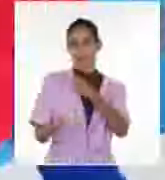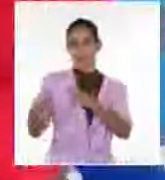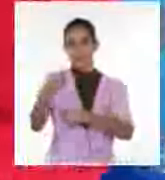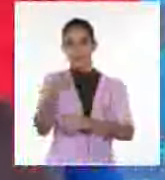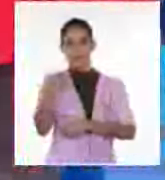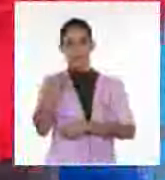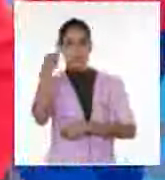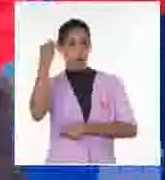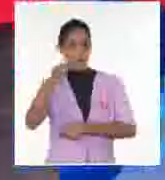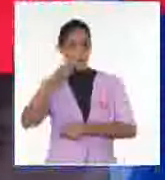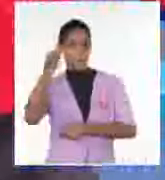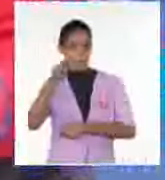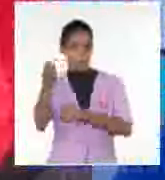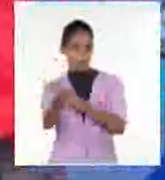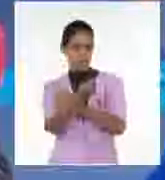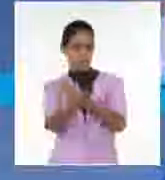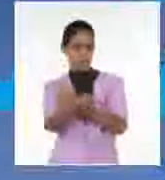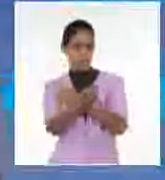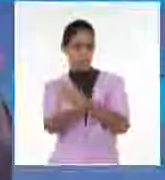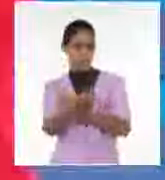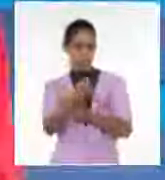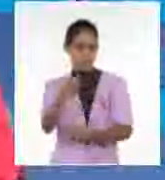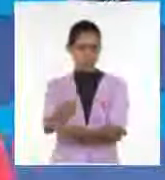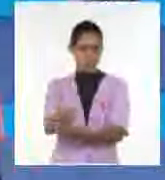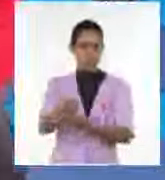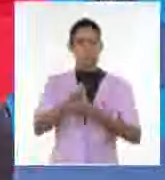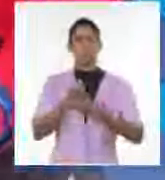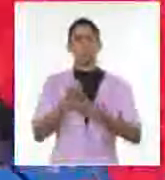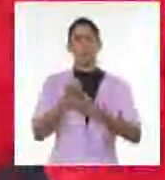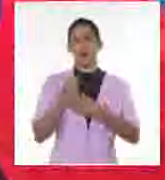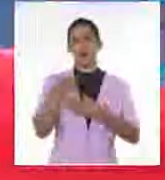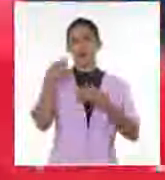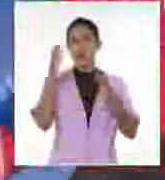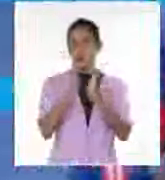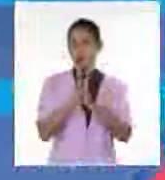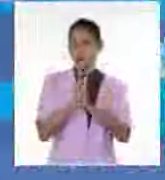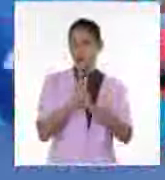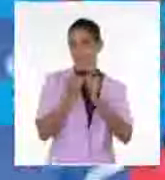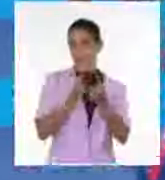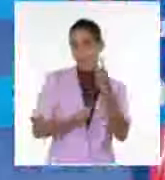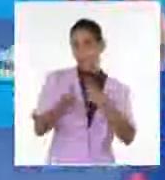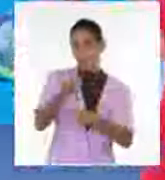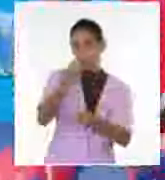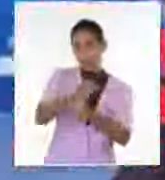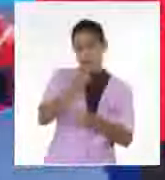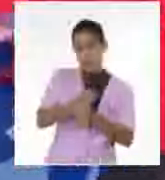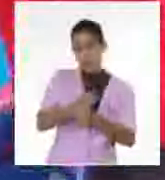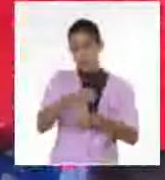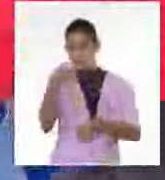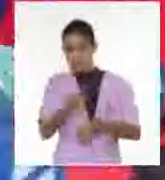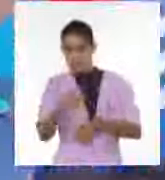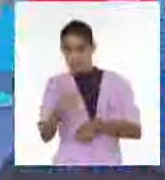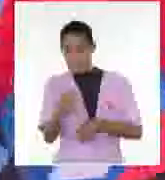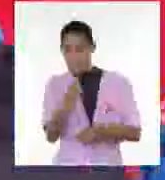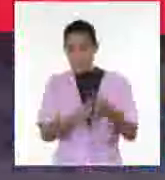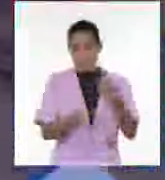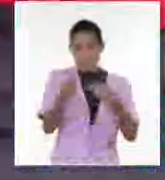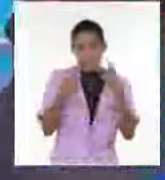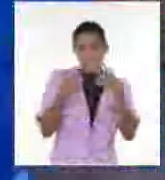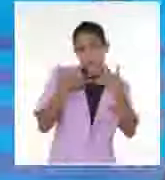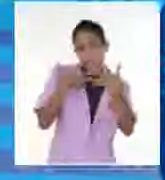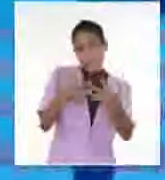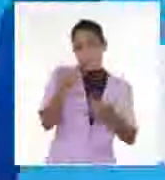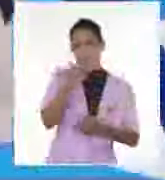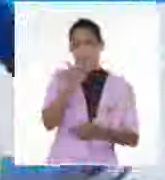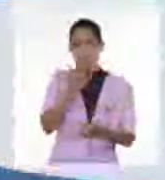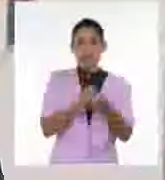maestría, poco a poco, gracias a Dios. He ido trabajando, he hecho énfasis en muchas cosas que algunos errores, y entonces creo